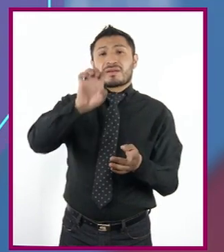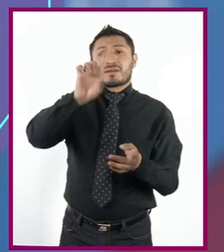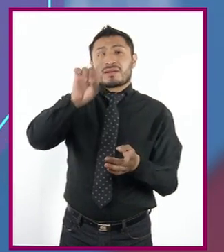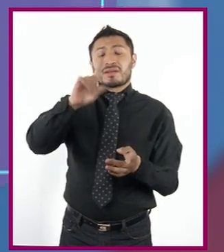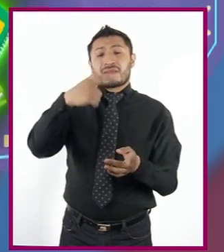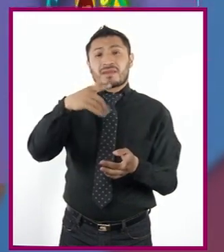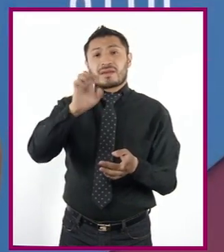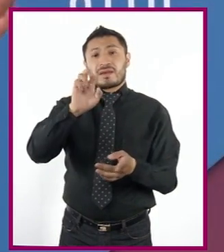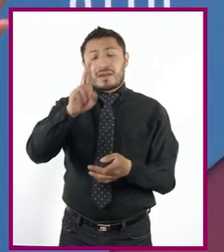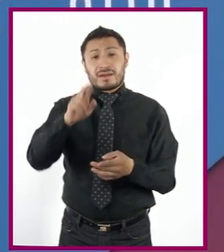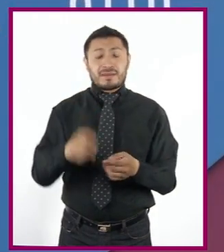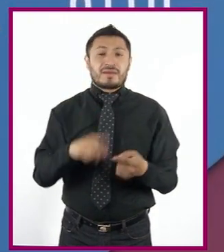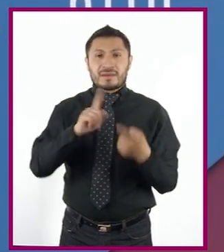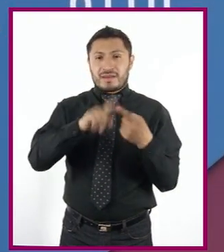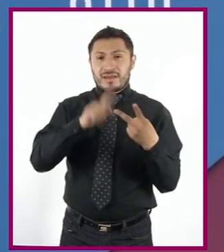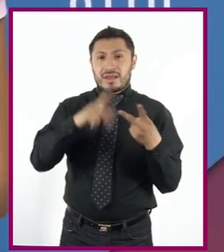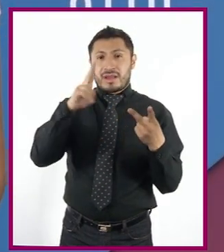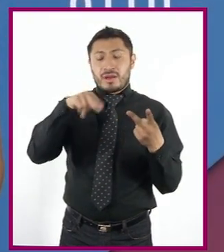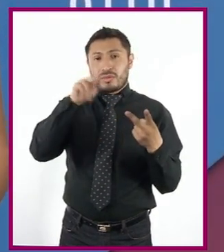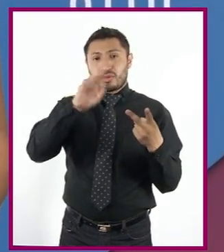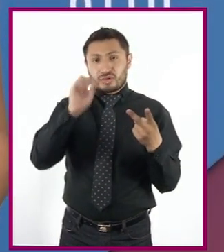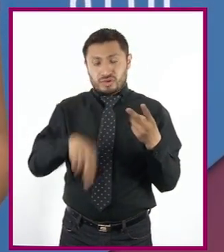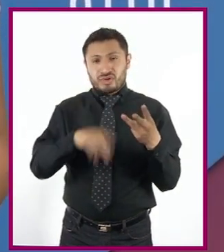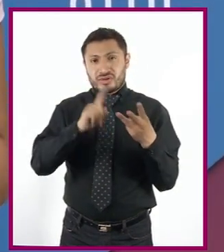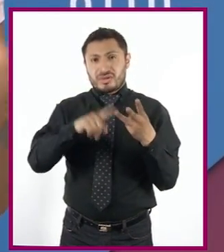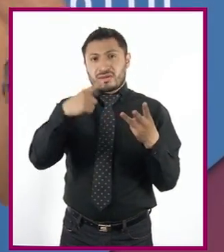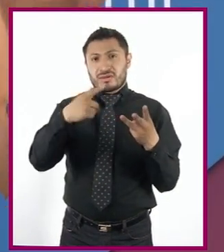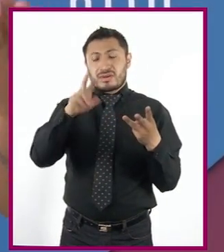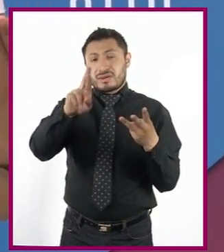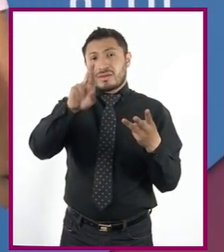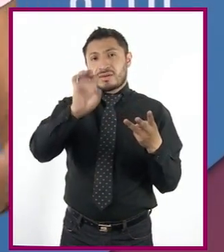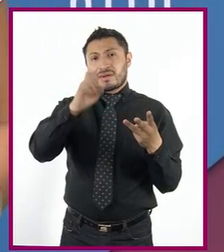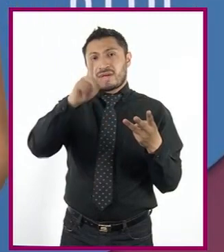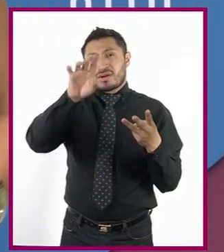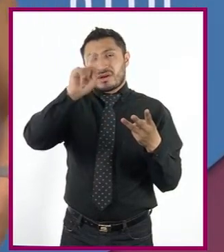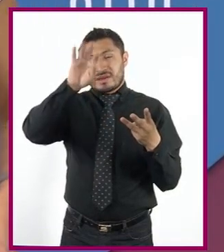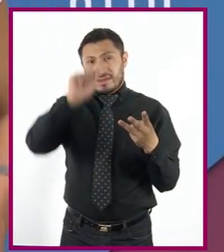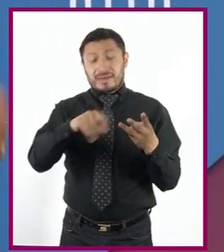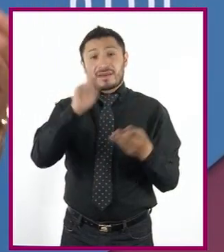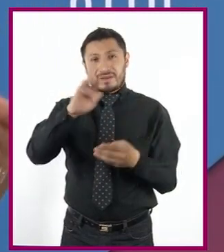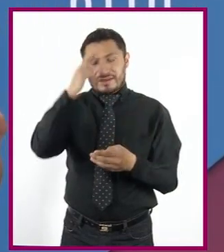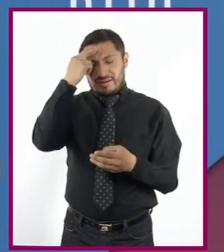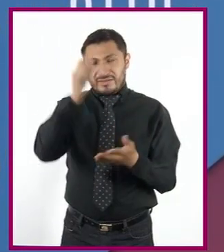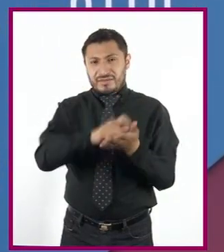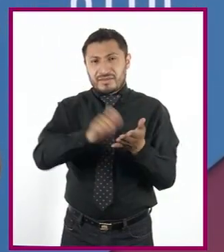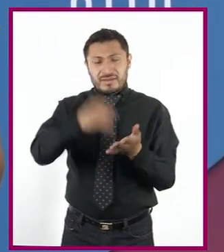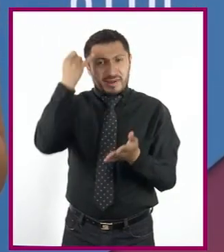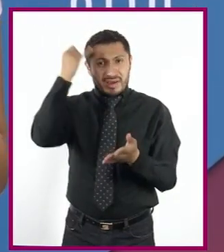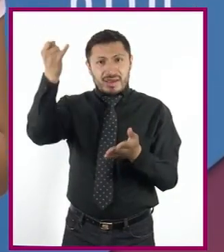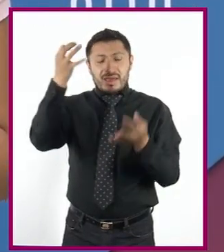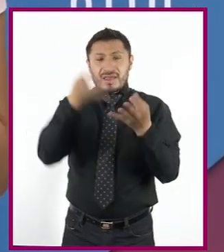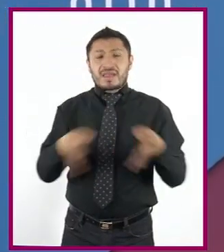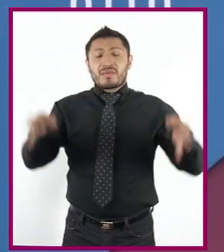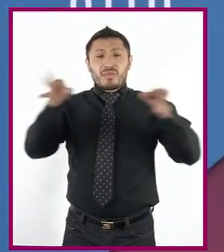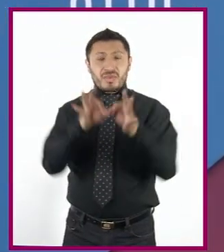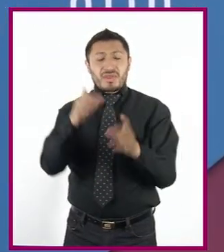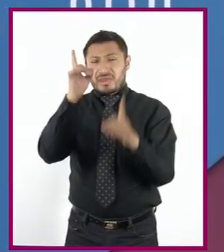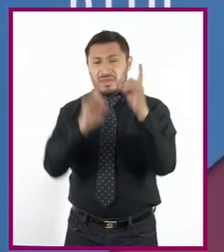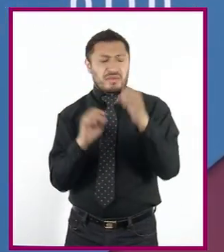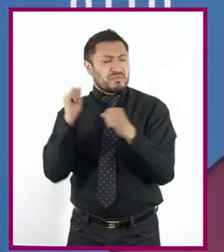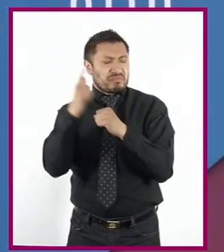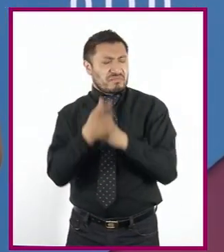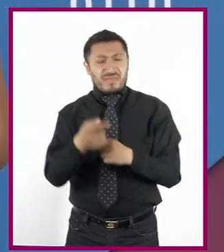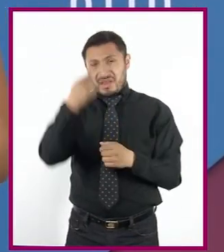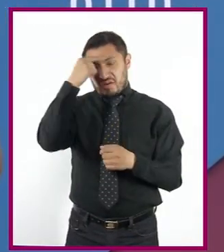la regleta. No olviden anotar las ideas principales, dudas, reflexiones que surjan sobre este tema para